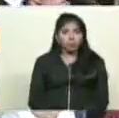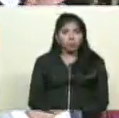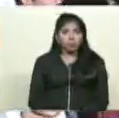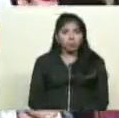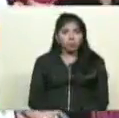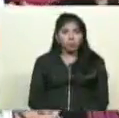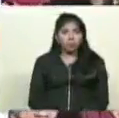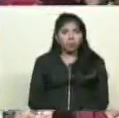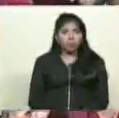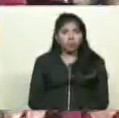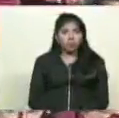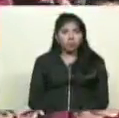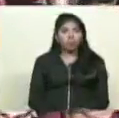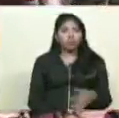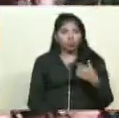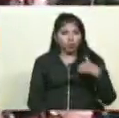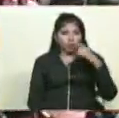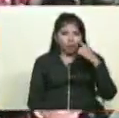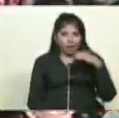creo que,